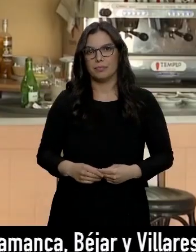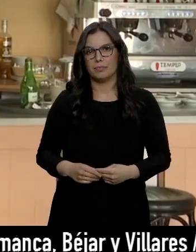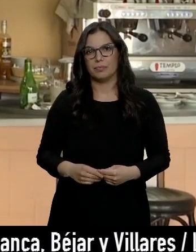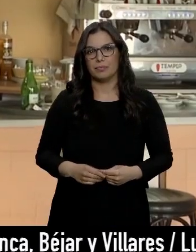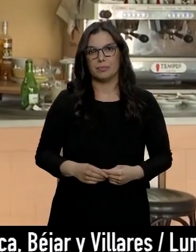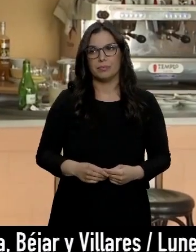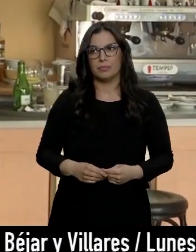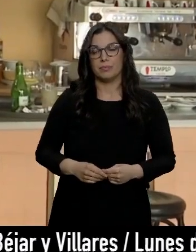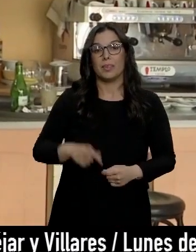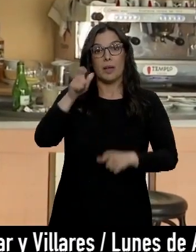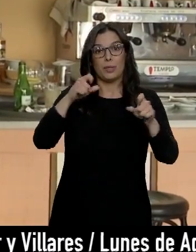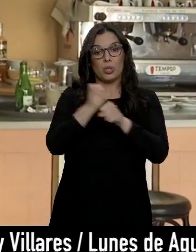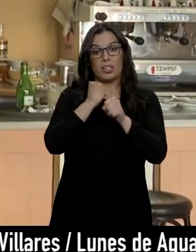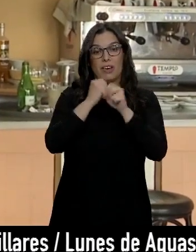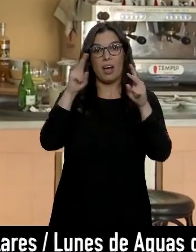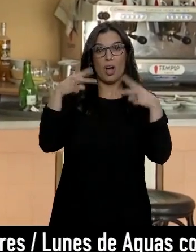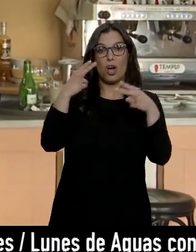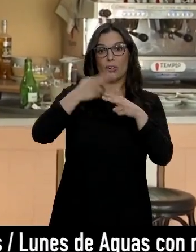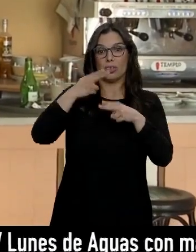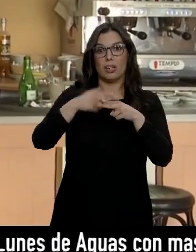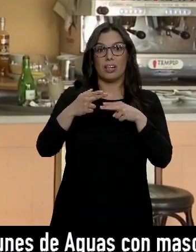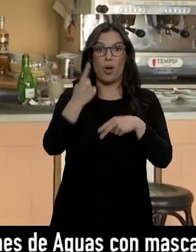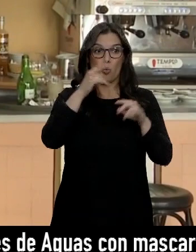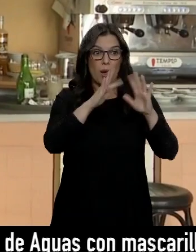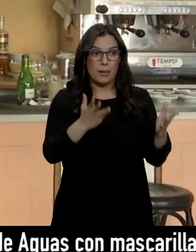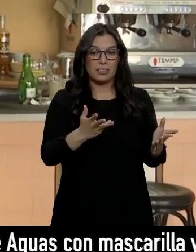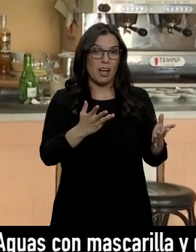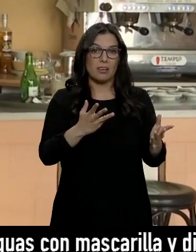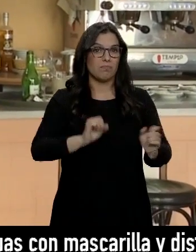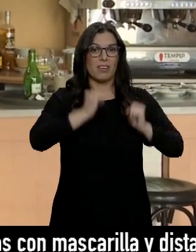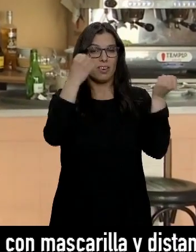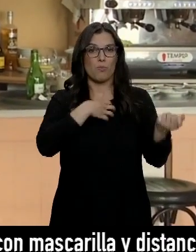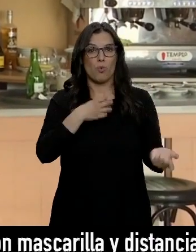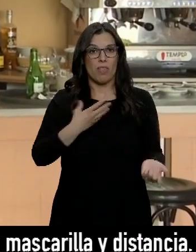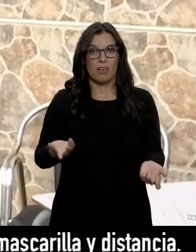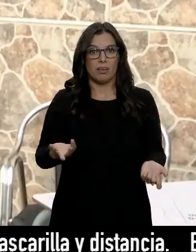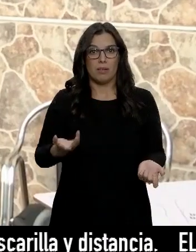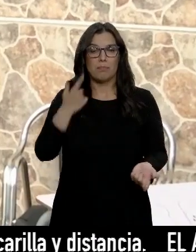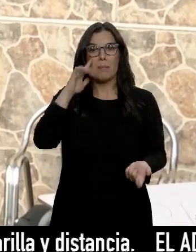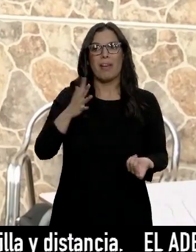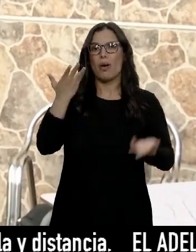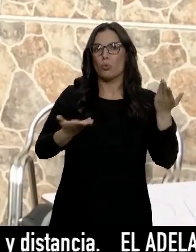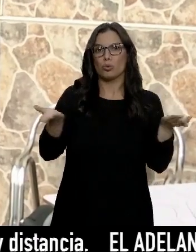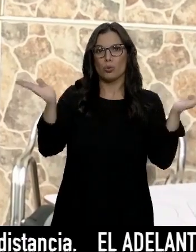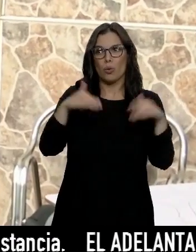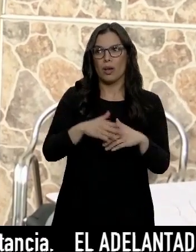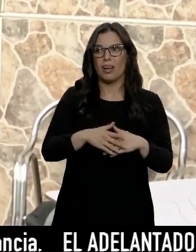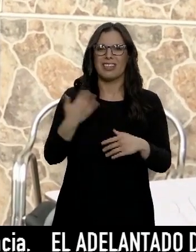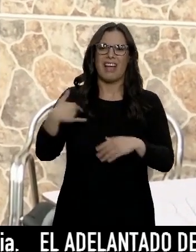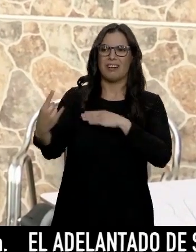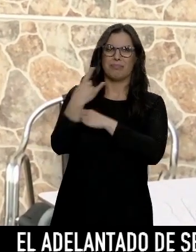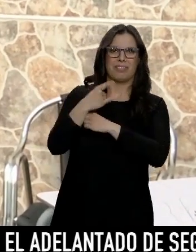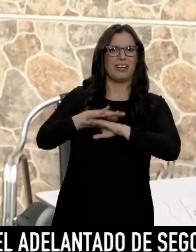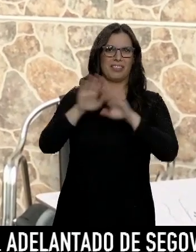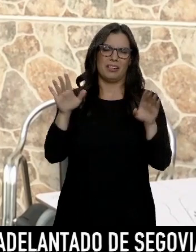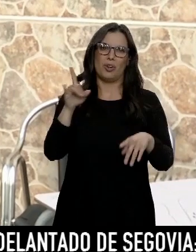Pero mucha gente de hostelería ahora con una mesa no va a poder hacer nada. Y me parece súper injusto. Vale tomar el pelo, pero luego vas a otros